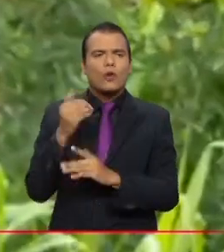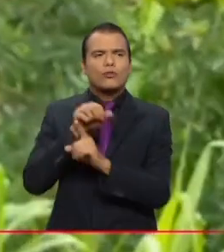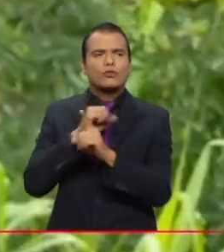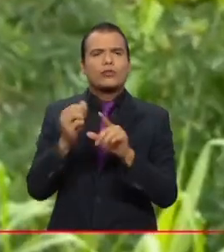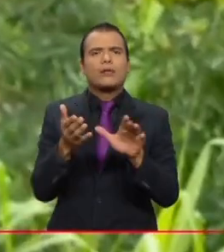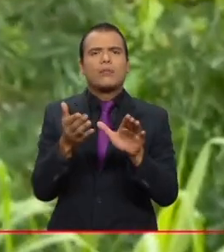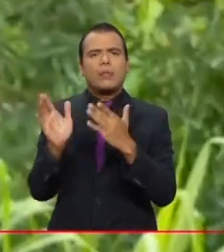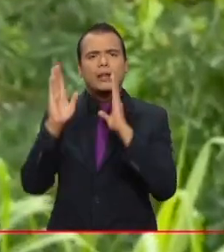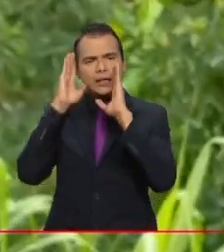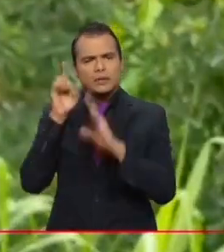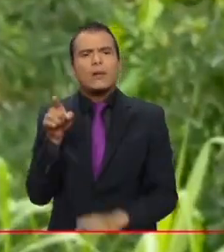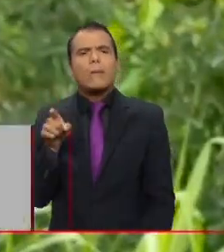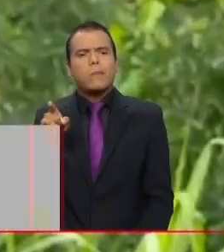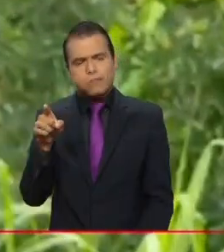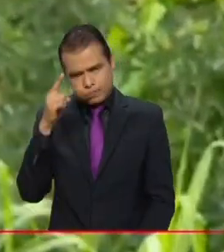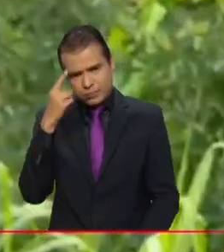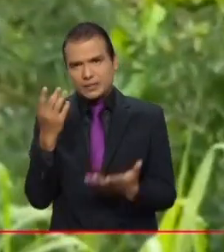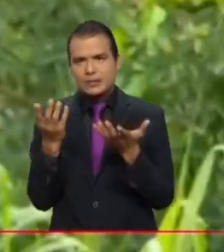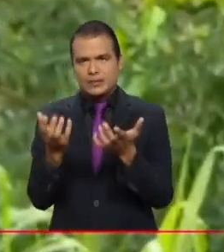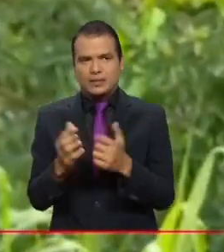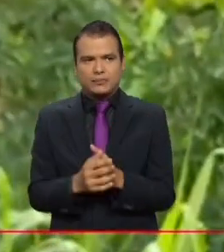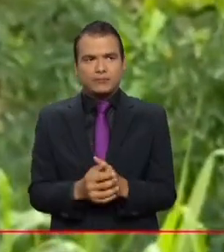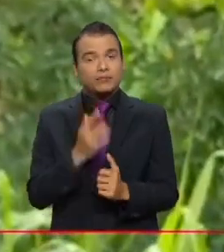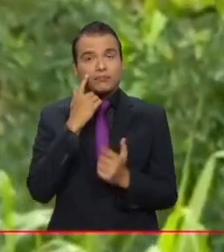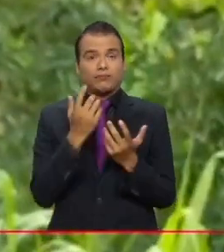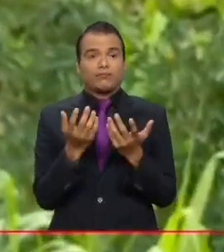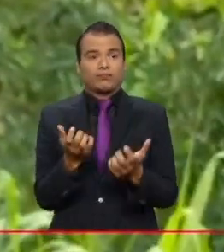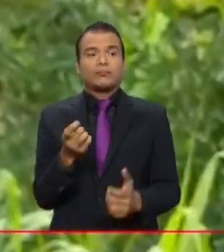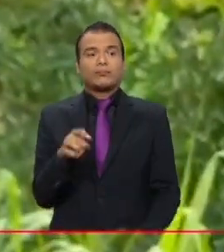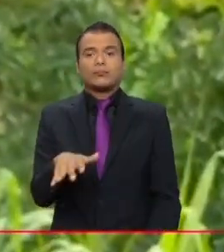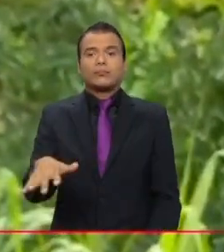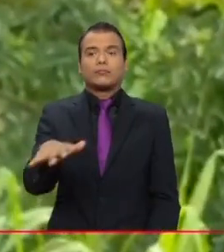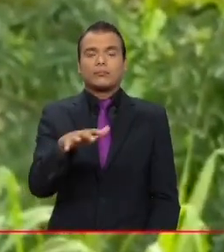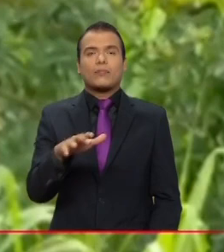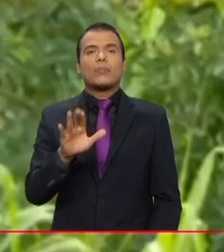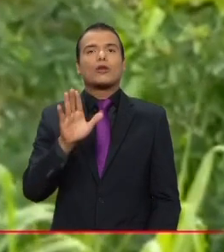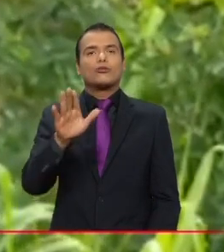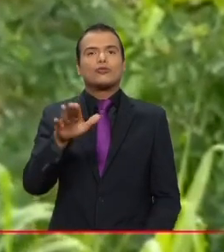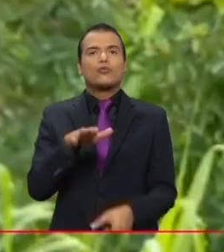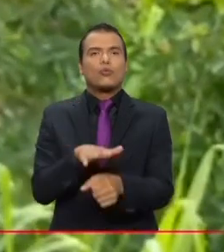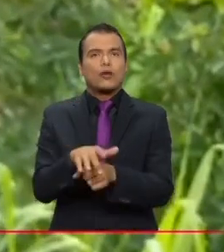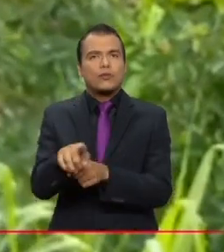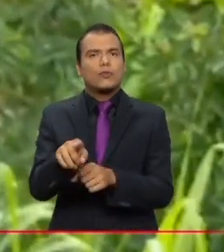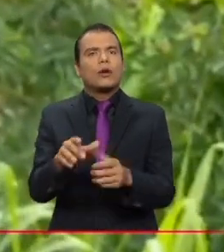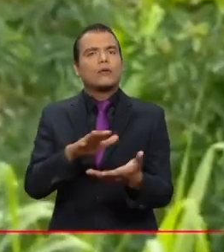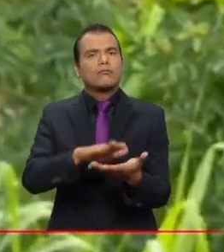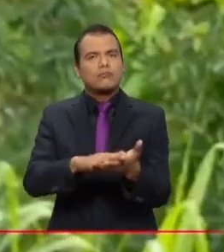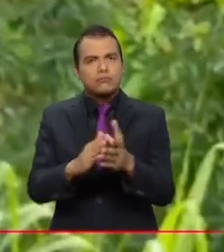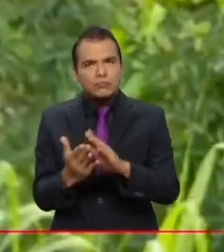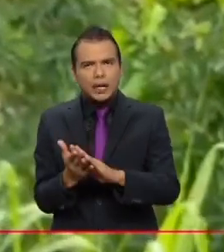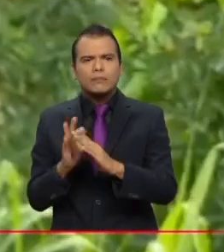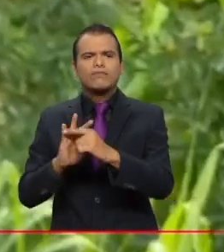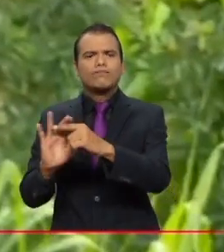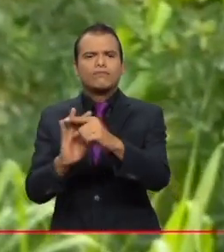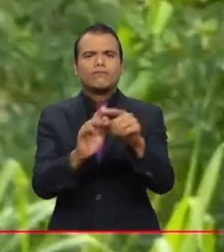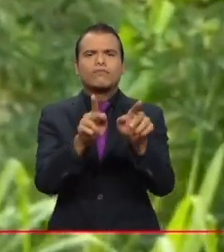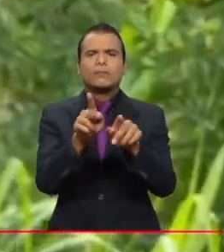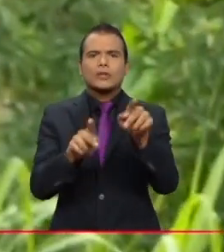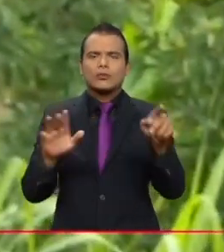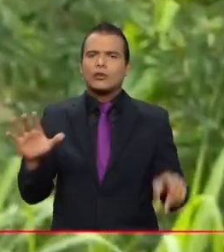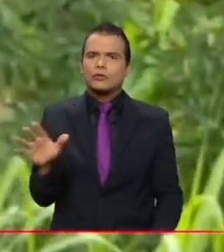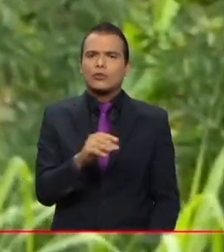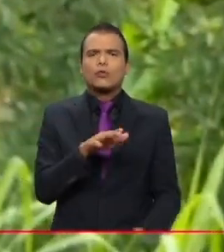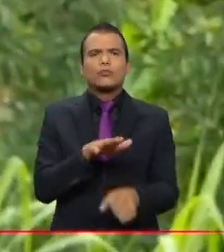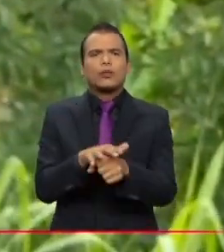La idea es seguir manteniendo Buenaventura como un espacio de paz, que los bonaverenses sigan teniendo la tranquilidad y seguridad de poder salir a las calles de